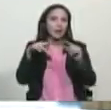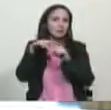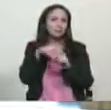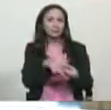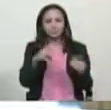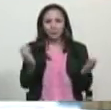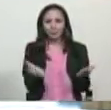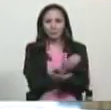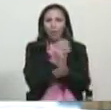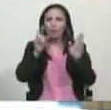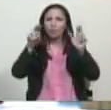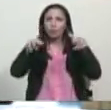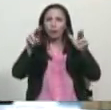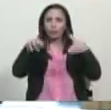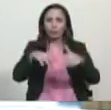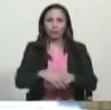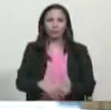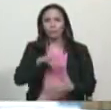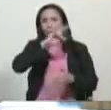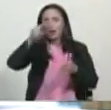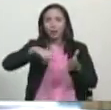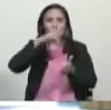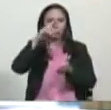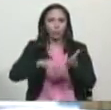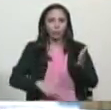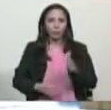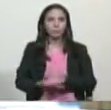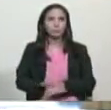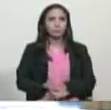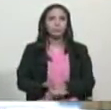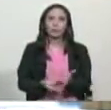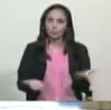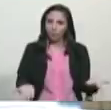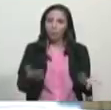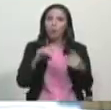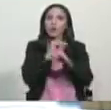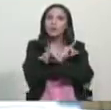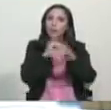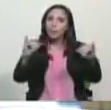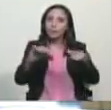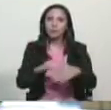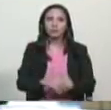norteamericano, nunca, jamás, bajo ninguna circunstancia. Así que busquemos la independencia